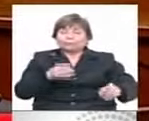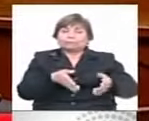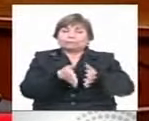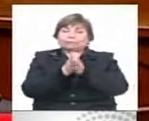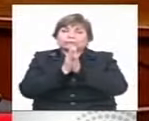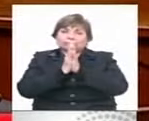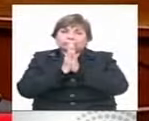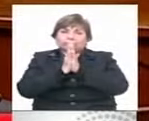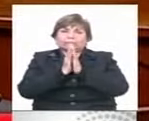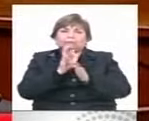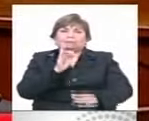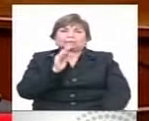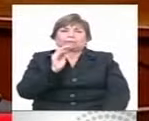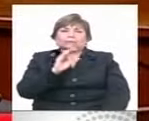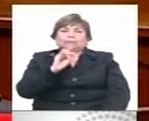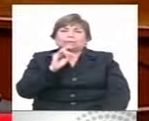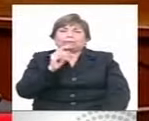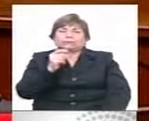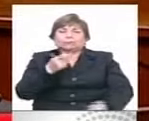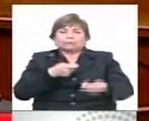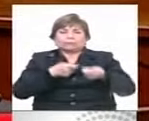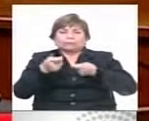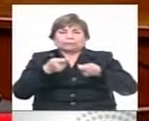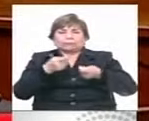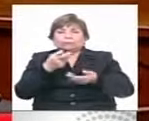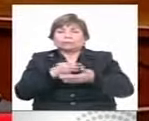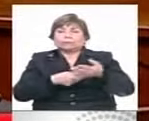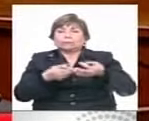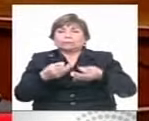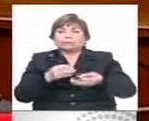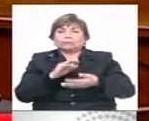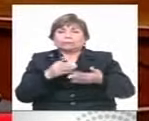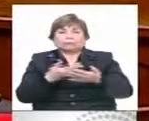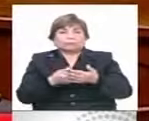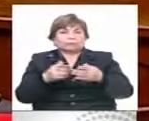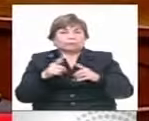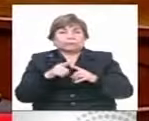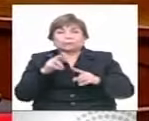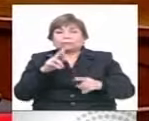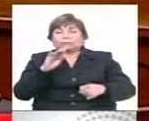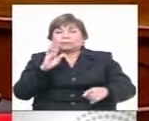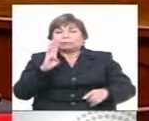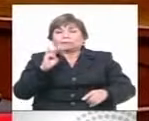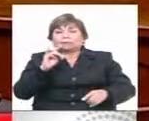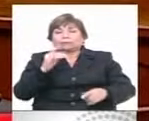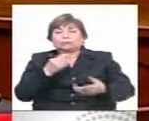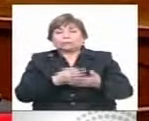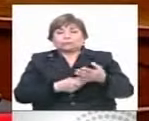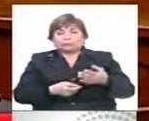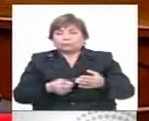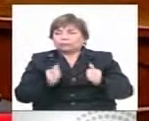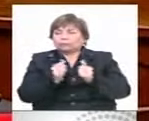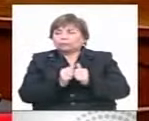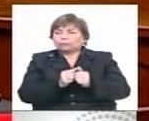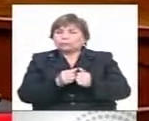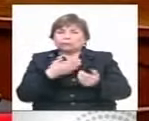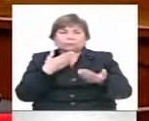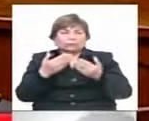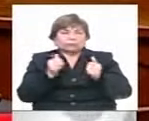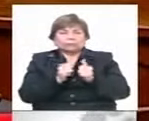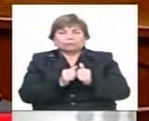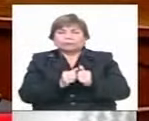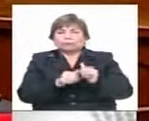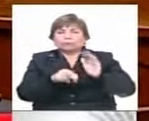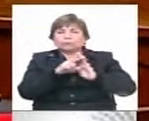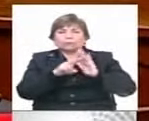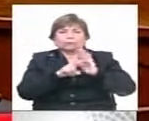solicitando facultades para legislar en materia tributaria, lo que permitirá contar con un marco